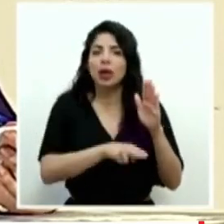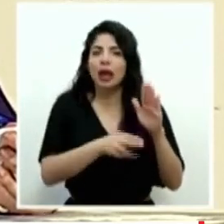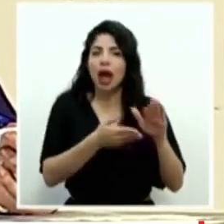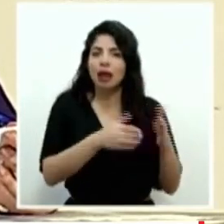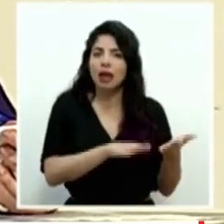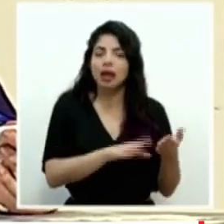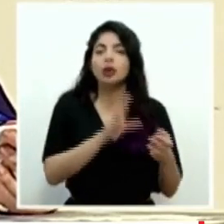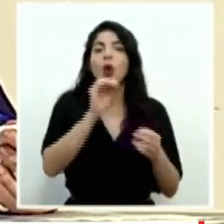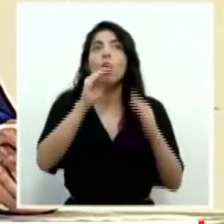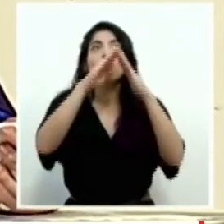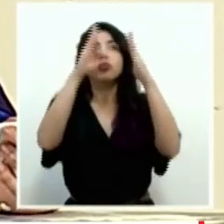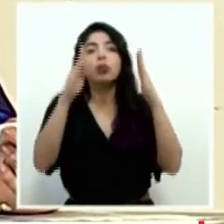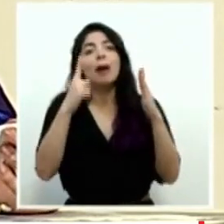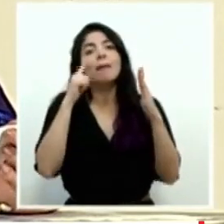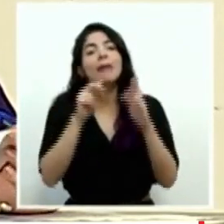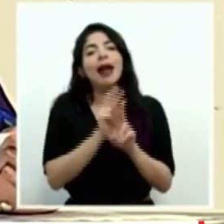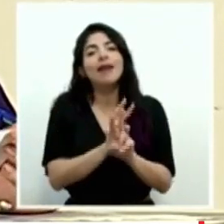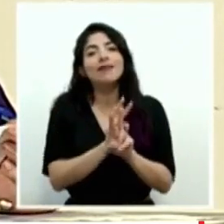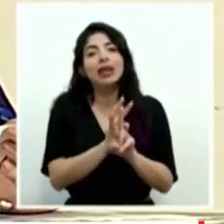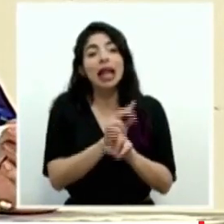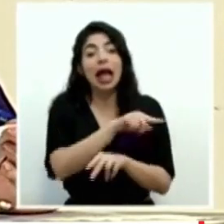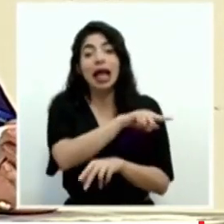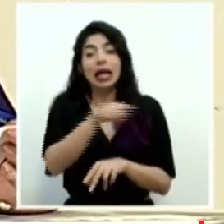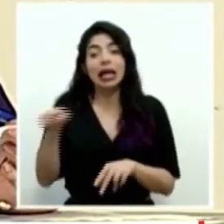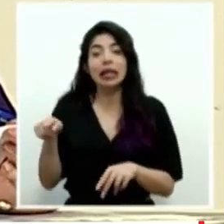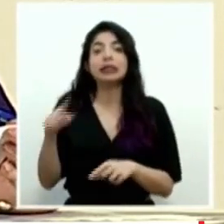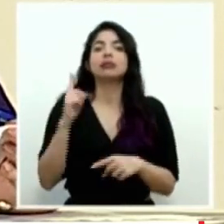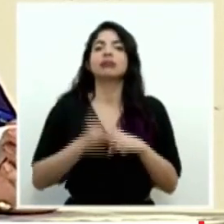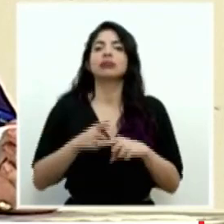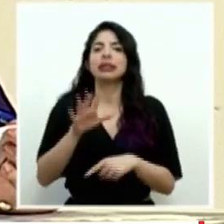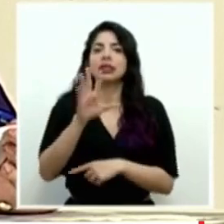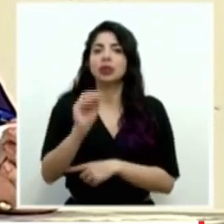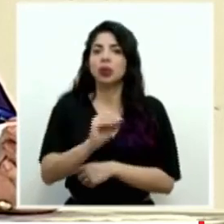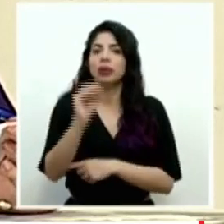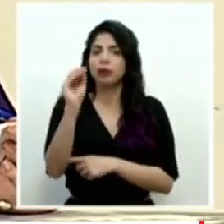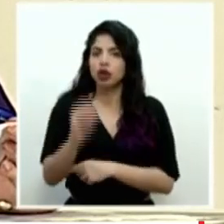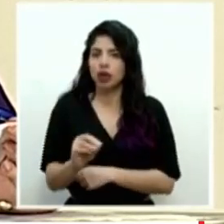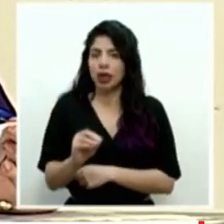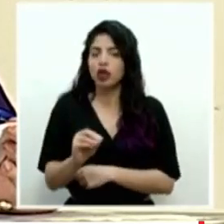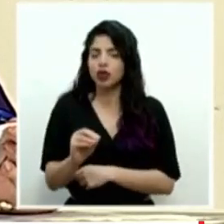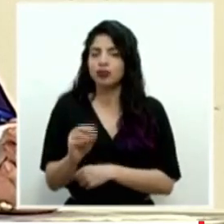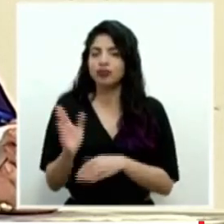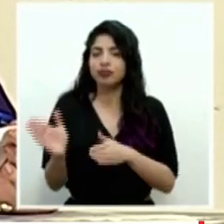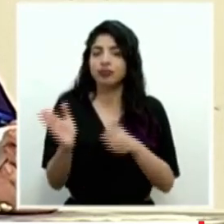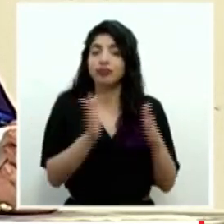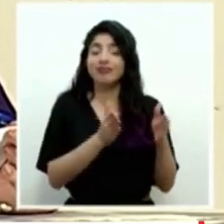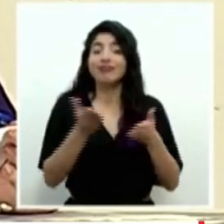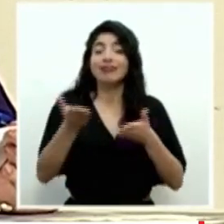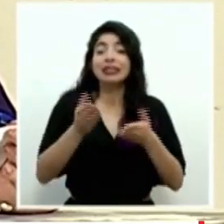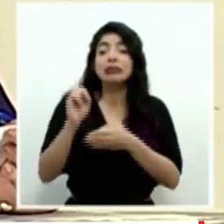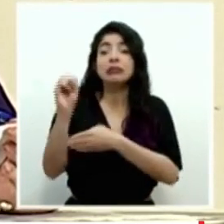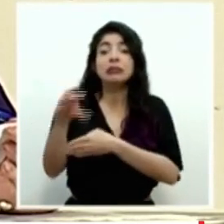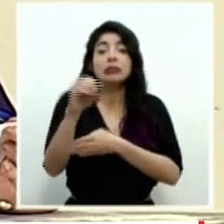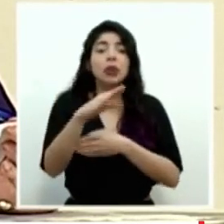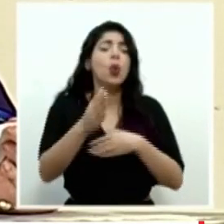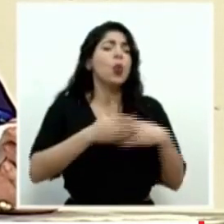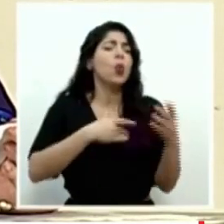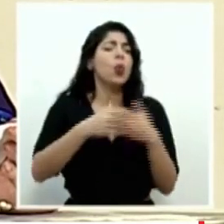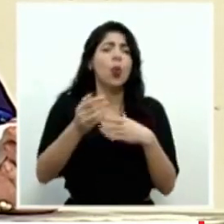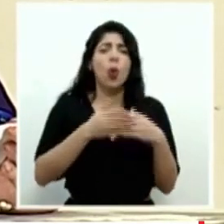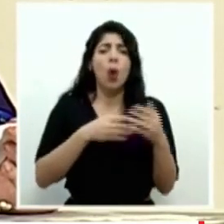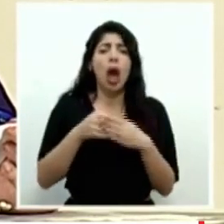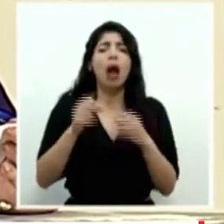de velación, todo con un aforo al 50%. Asimismo, el servicio a domicilio en cualquier